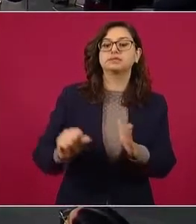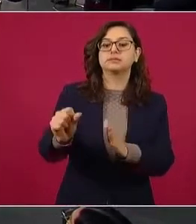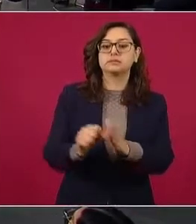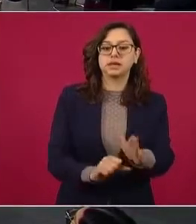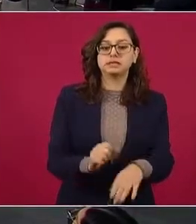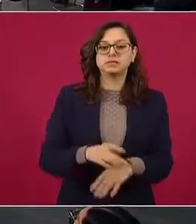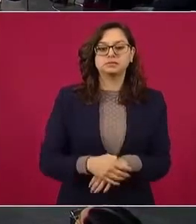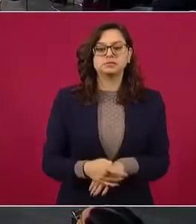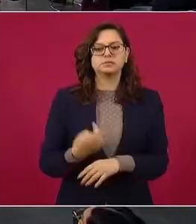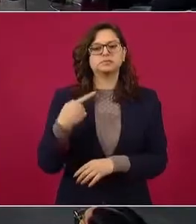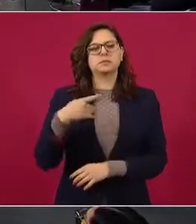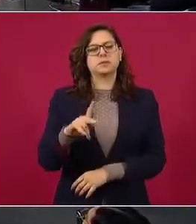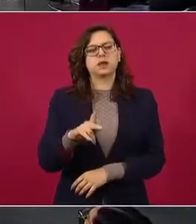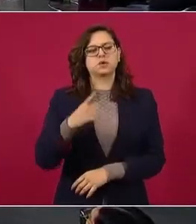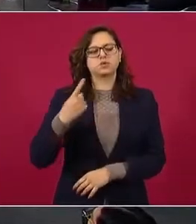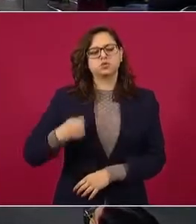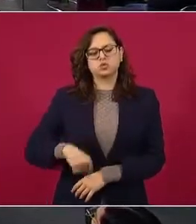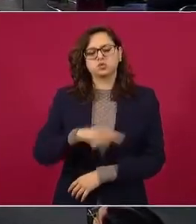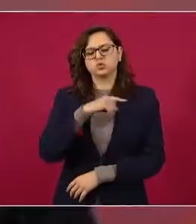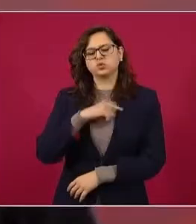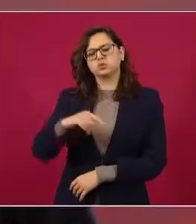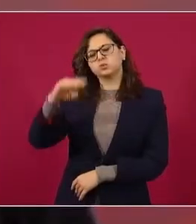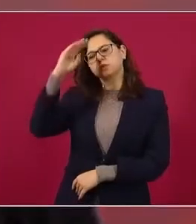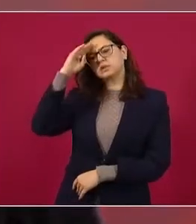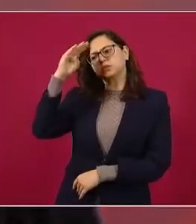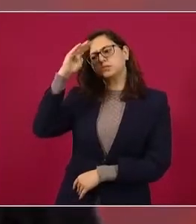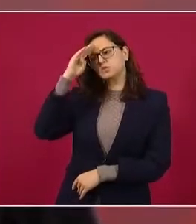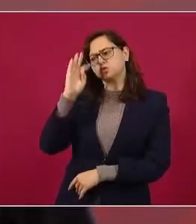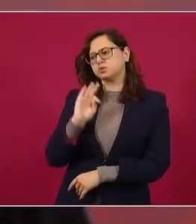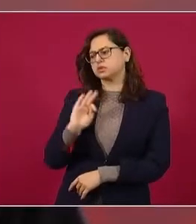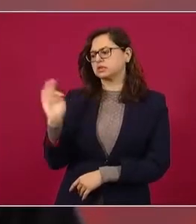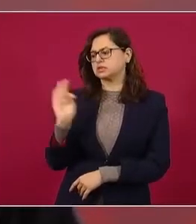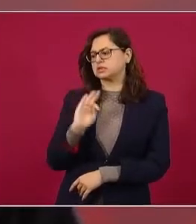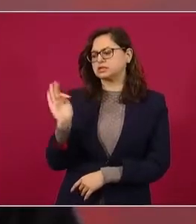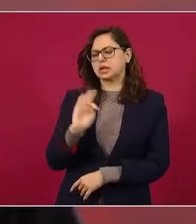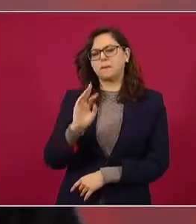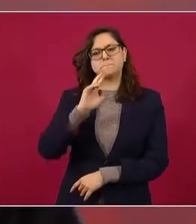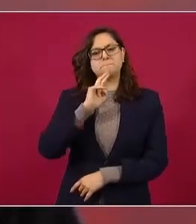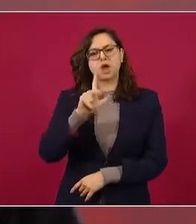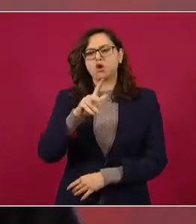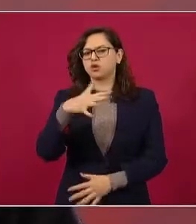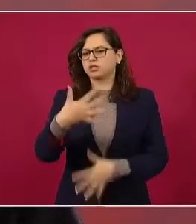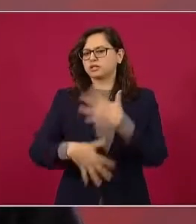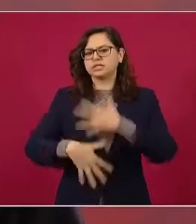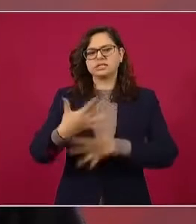estamos analizando la posibilidad también de hacerlo cada 15 días.